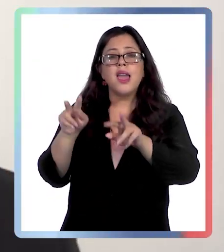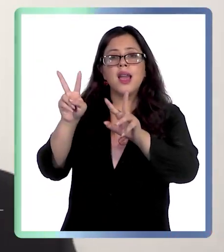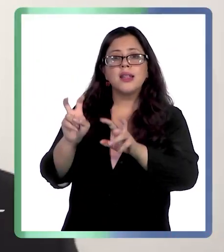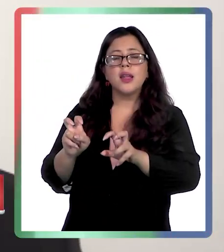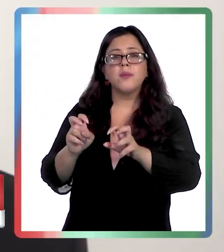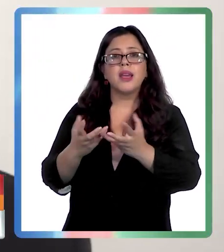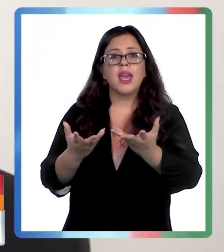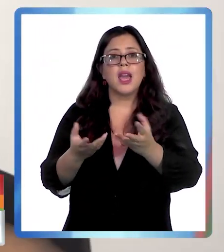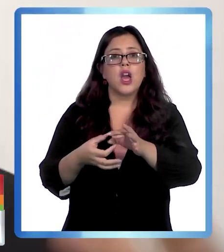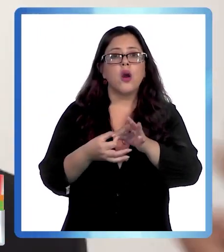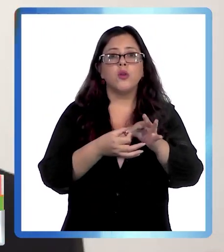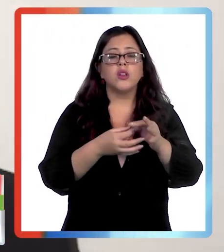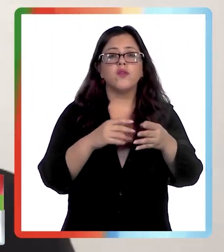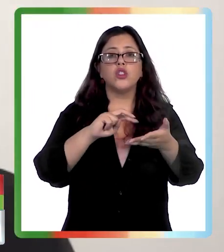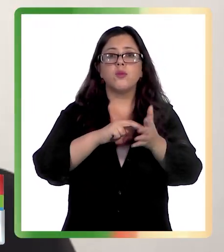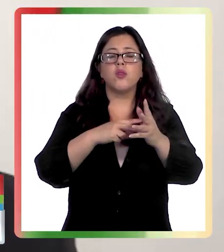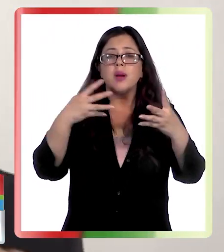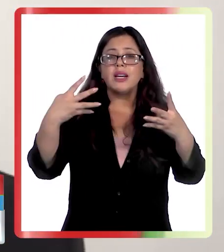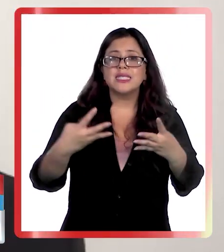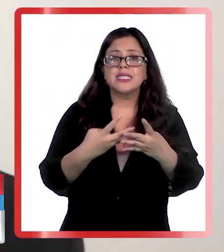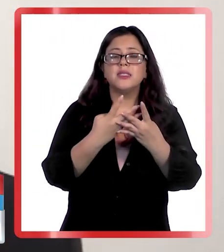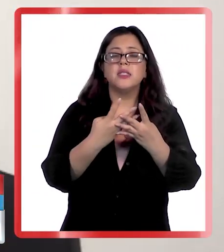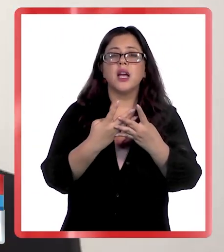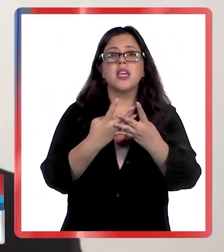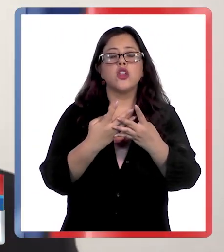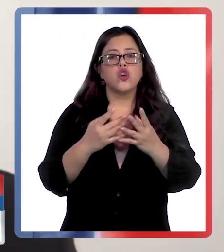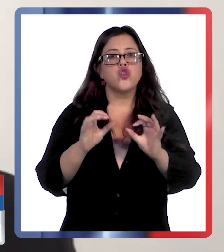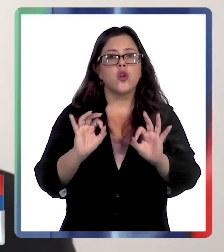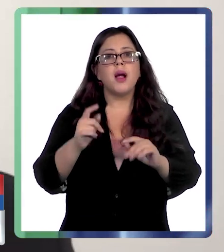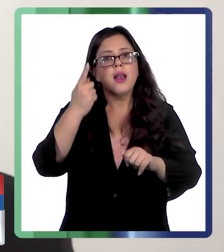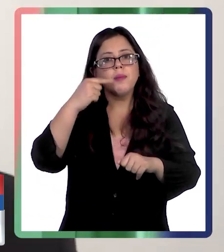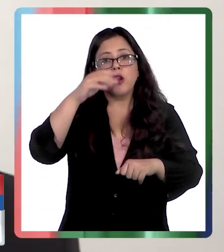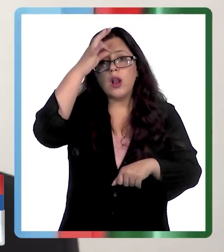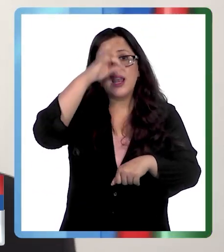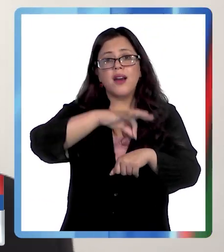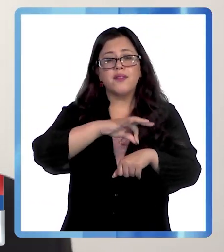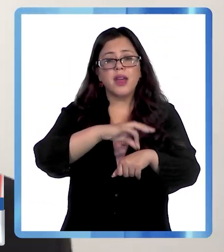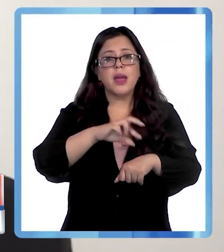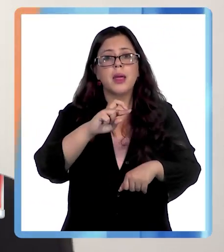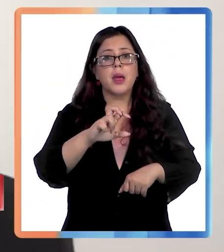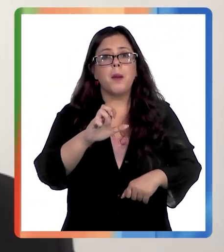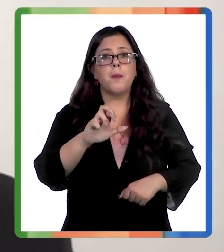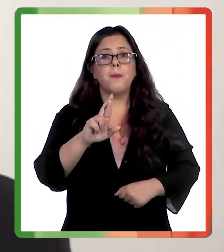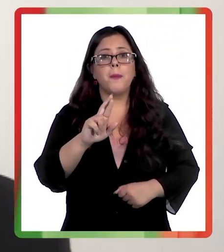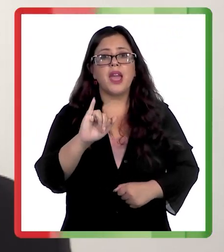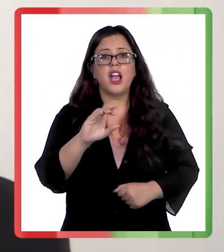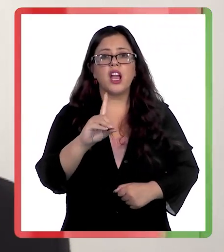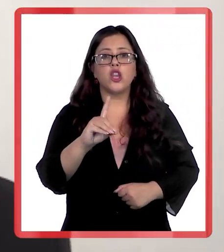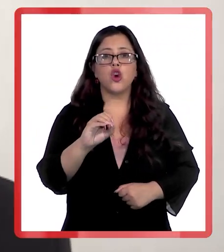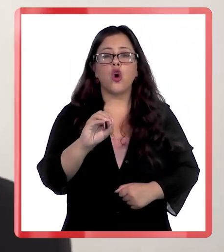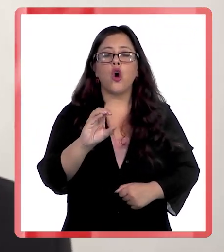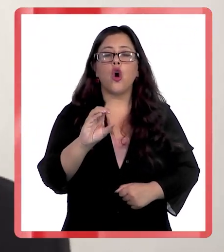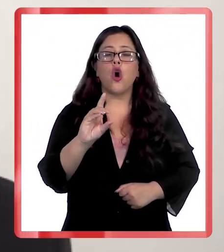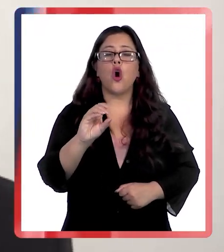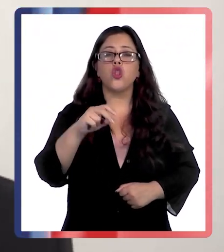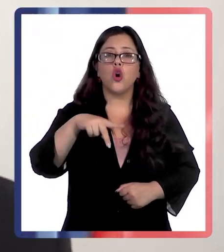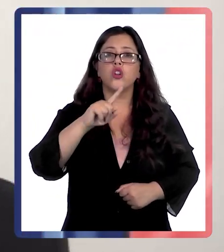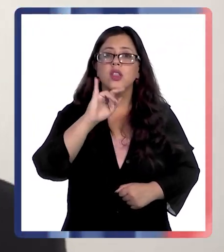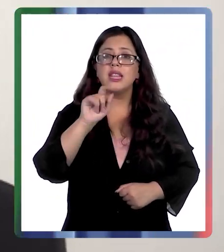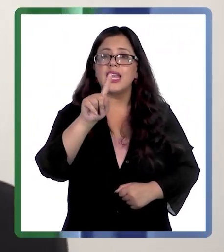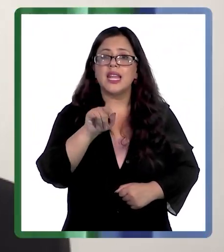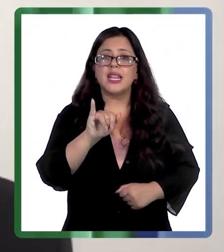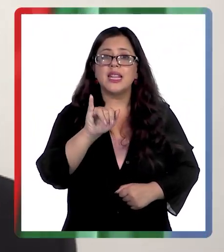años por un desgaste del tejido es normal pero la enfermedad propiamente tal la periodontitis tiene una causa y es una